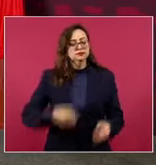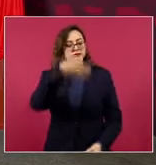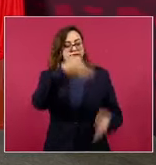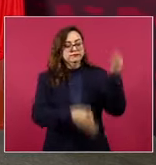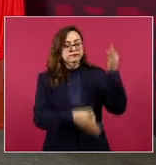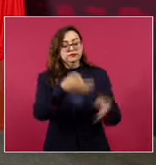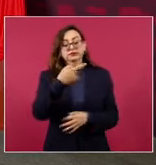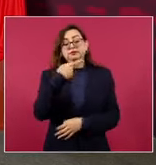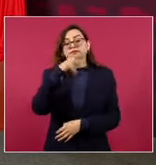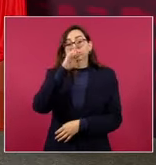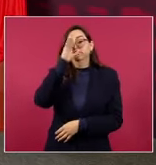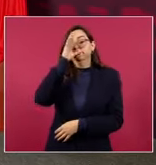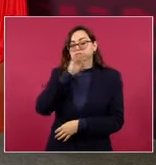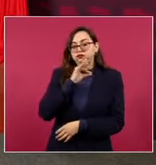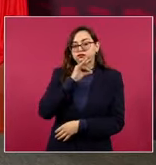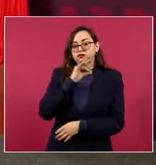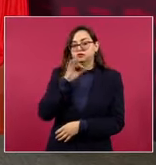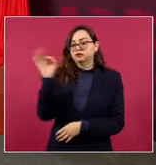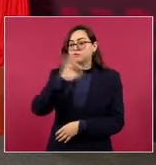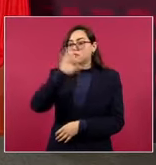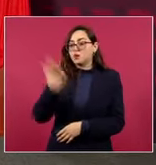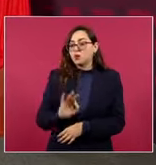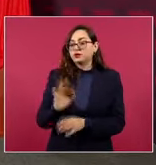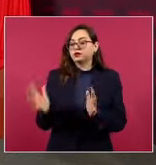se llegó al porcentaje